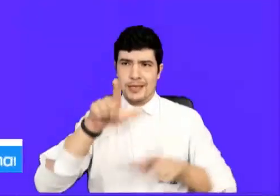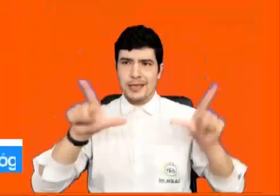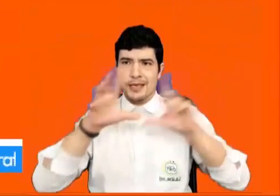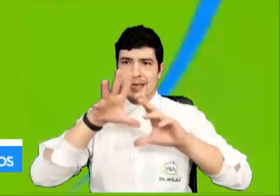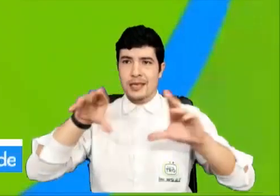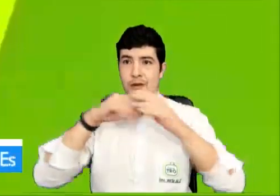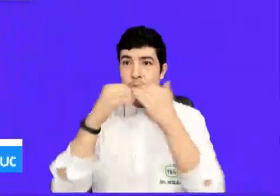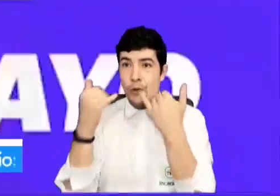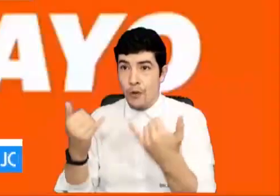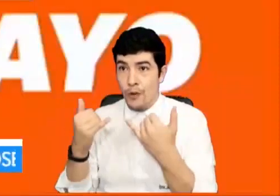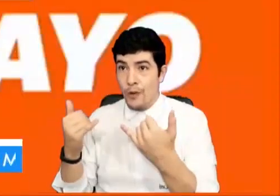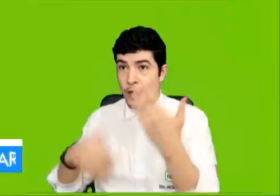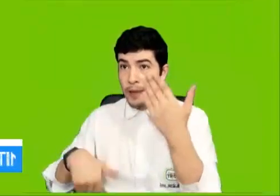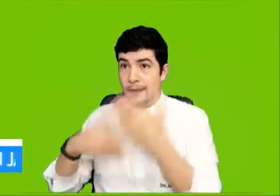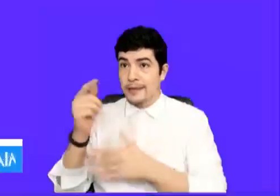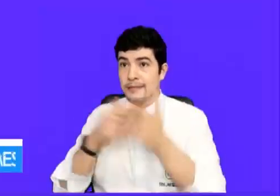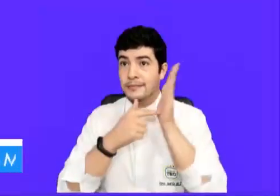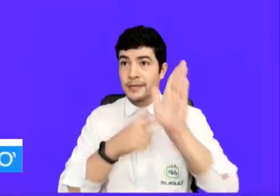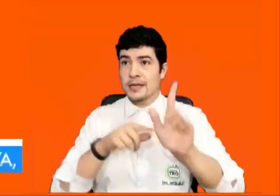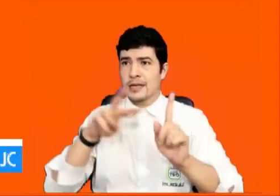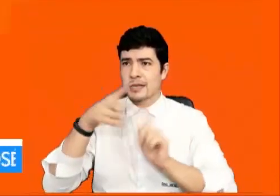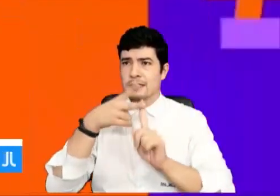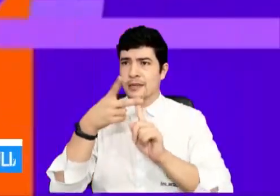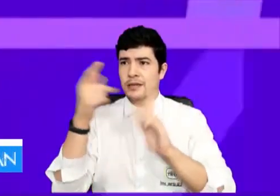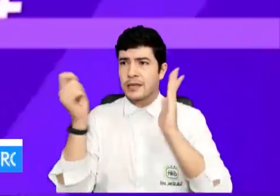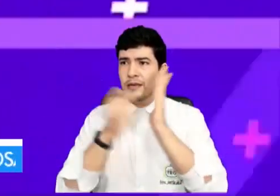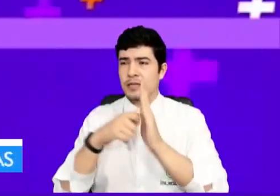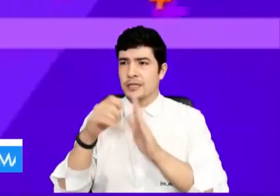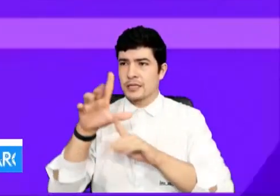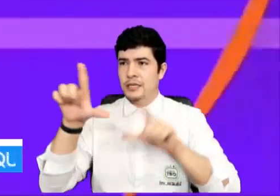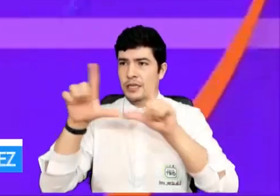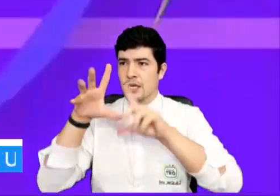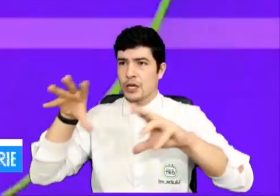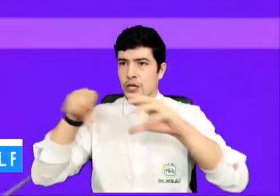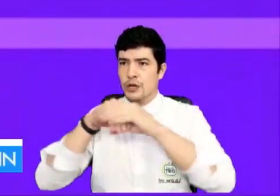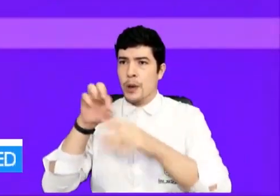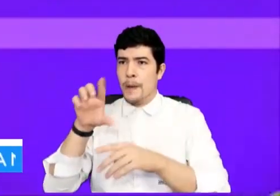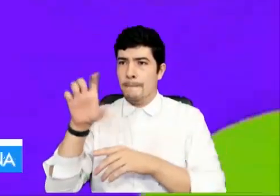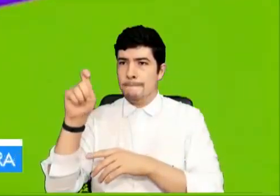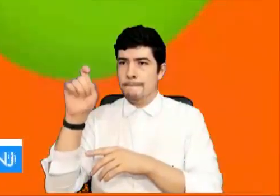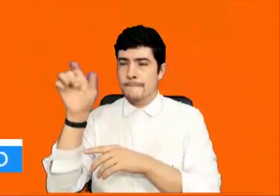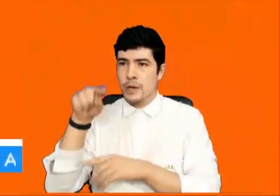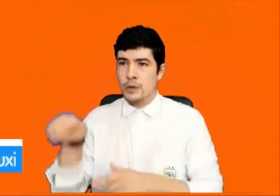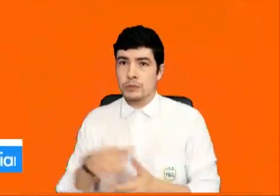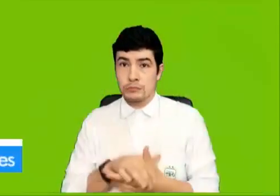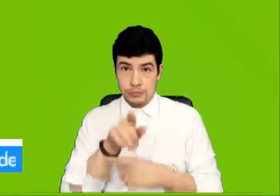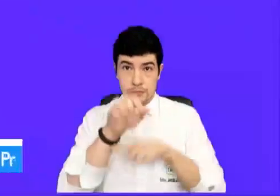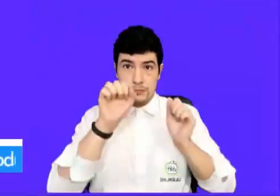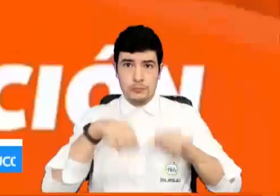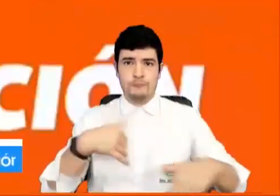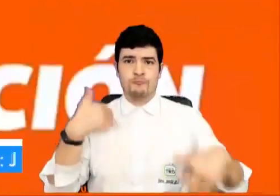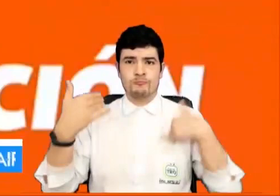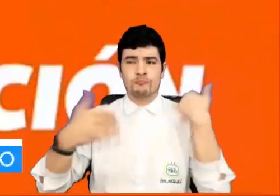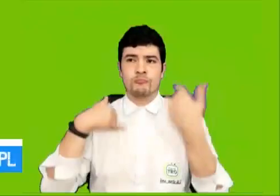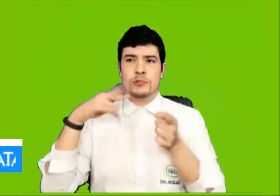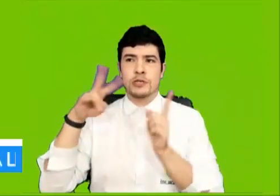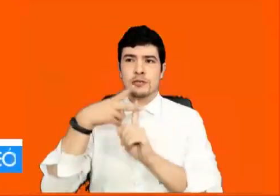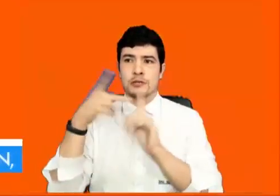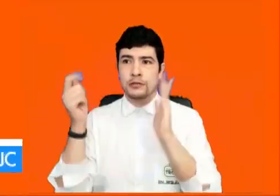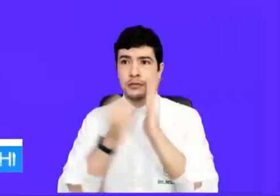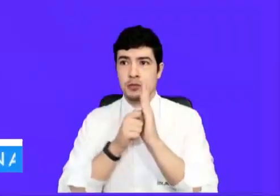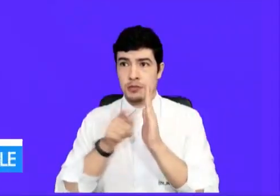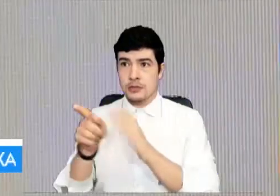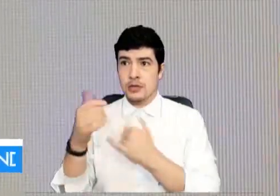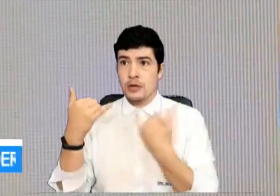Plus, con contenidos educativos para el aprovechamiento de nuestros niños y jóvenes. La segunda señal en alta definición